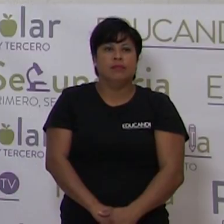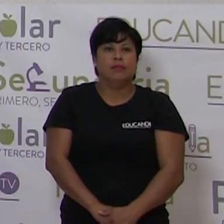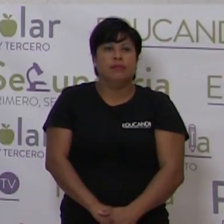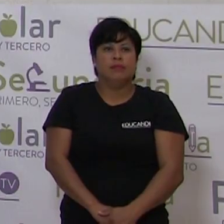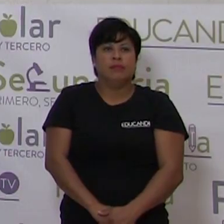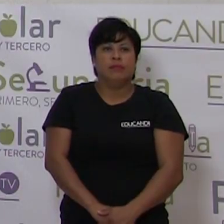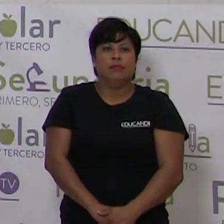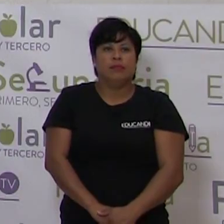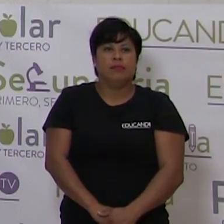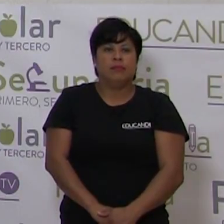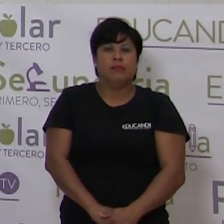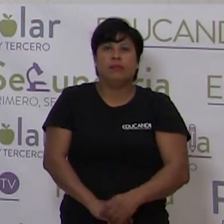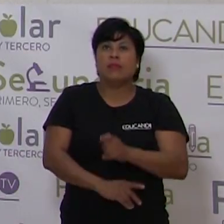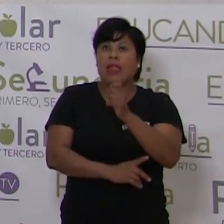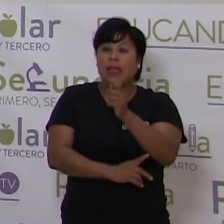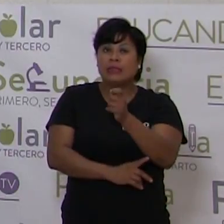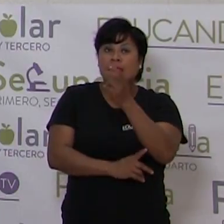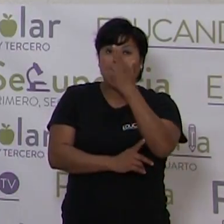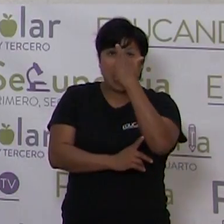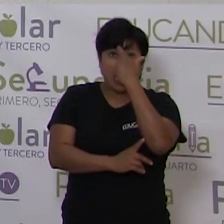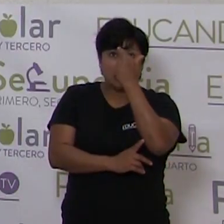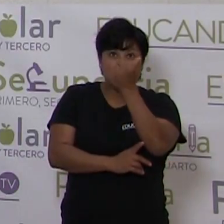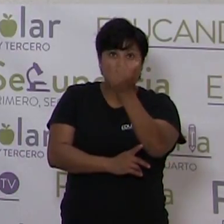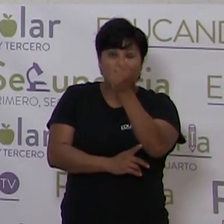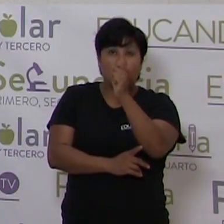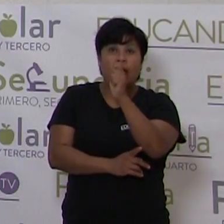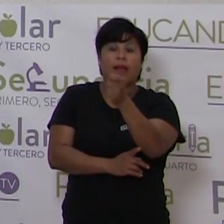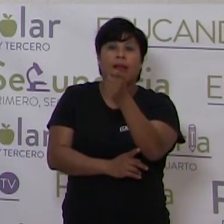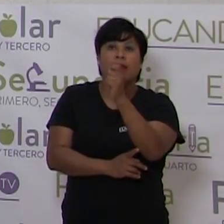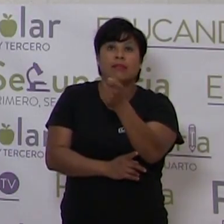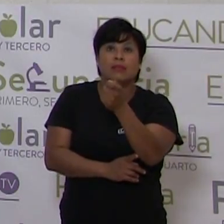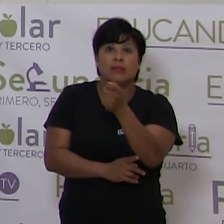mi razón va a ser